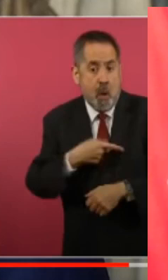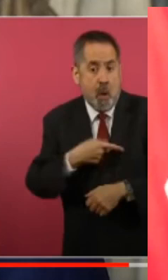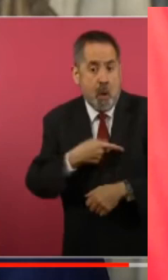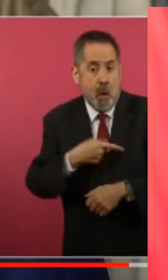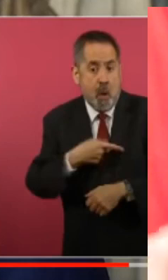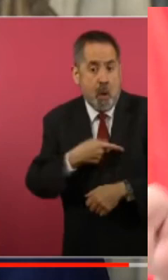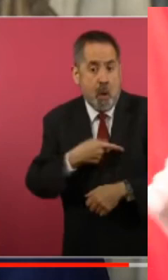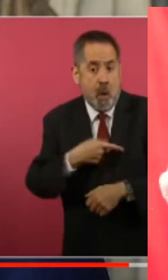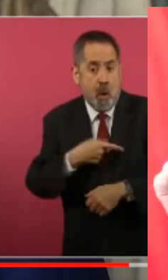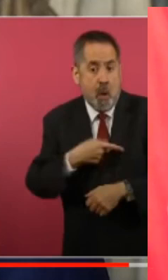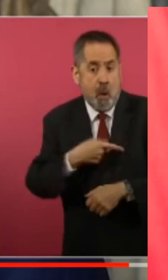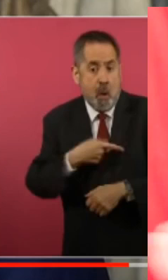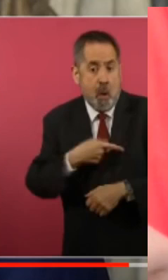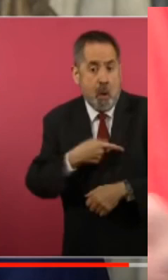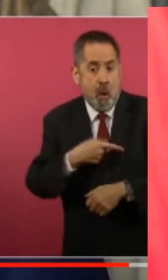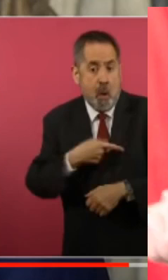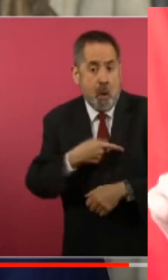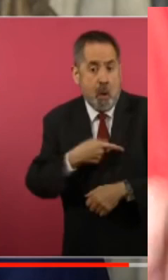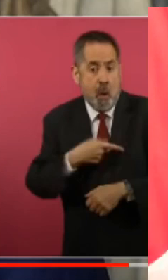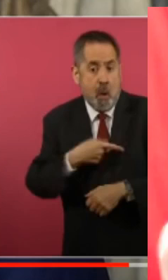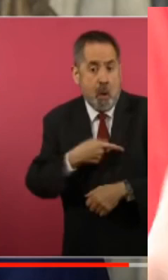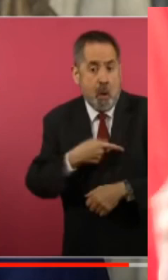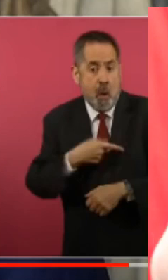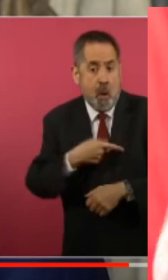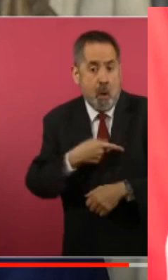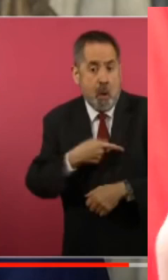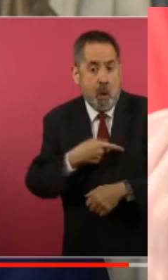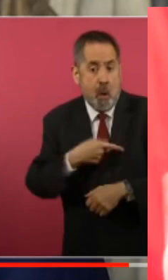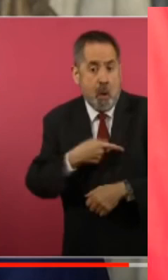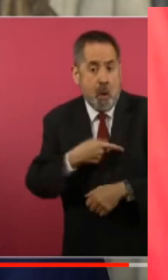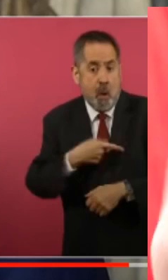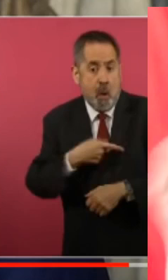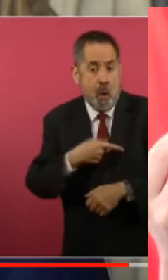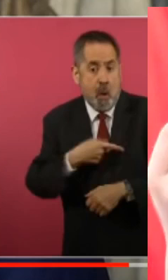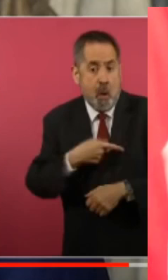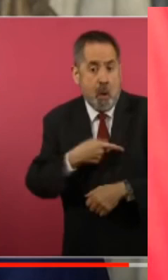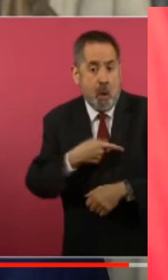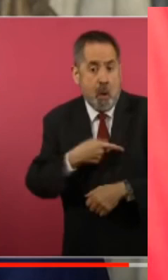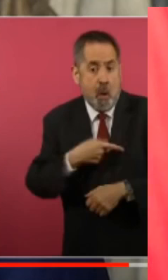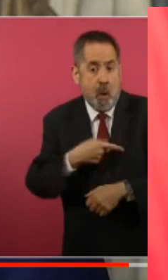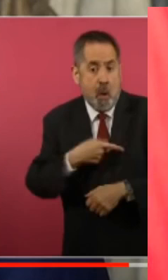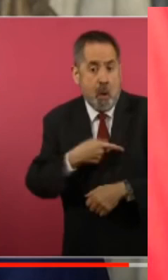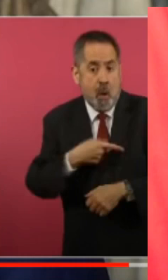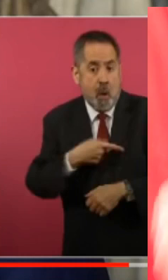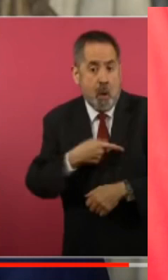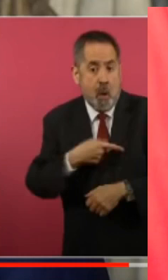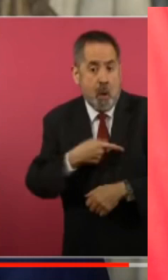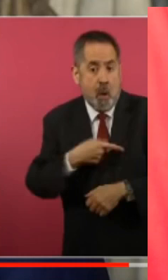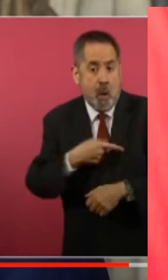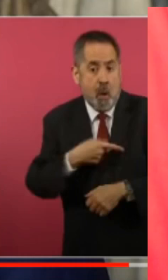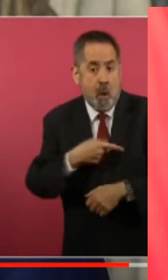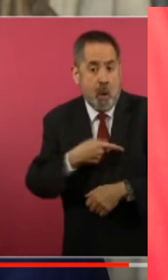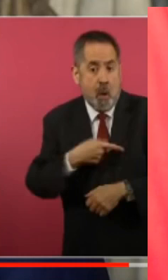cuyo pariente, cuyo familia directa, mamá, papá, hijo, reciben apoyo del gobierno, que les hacen un buen paro. Y aún así atacan